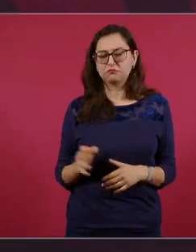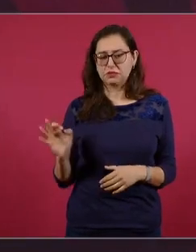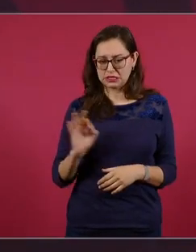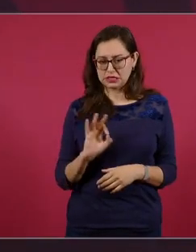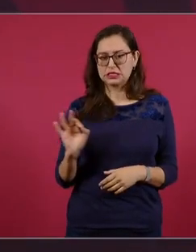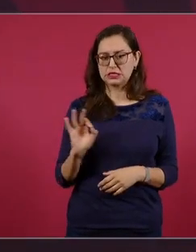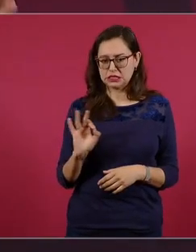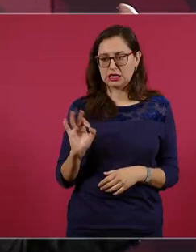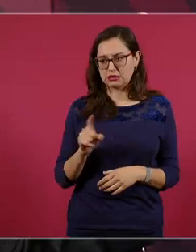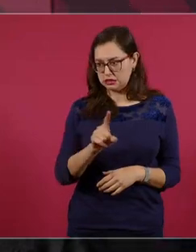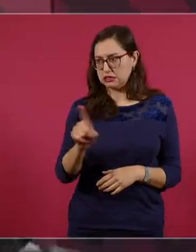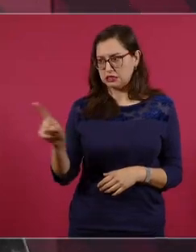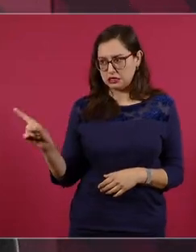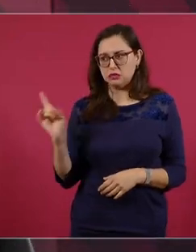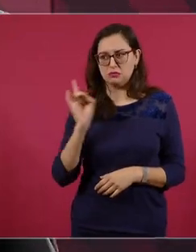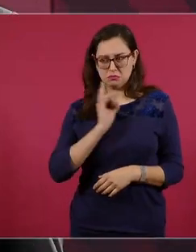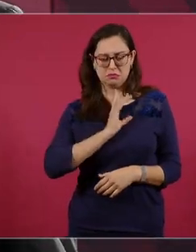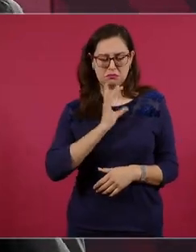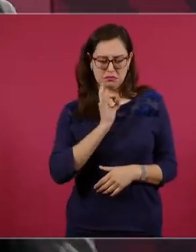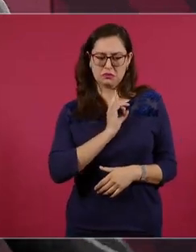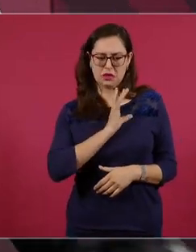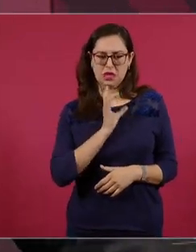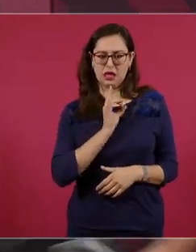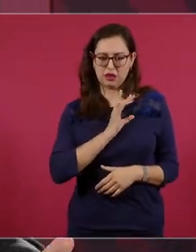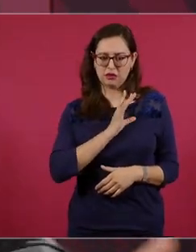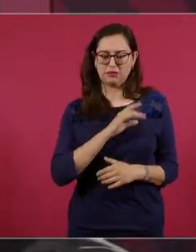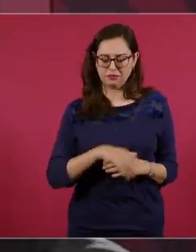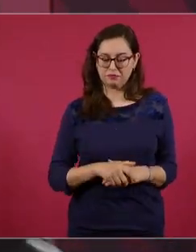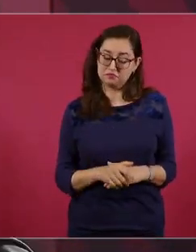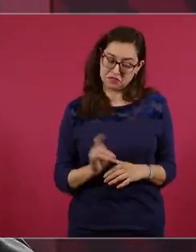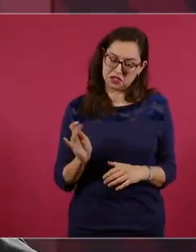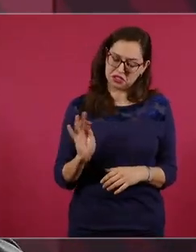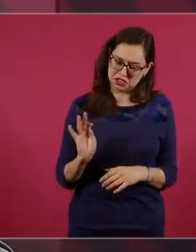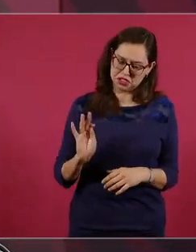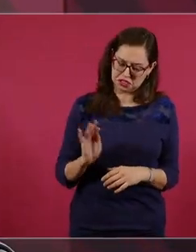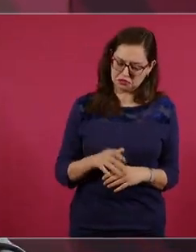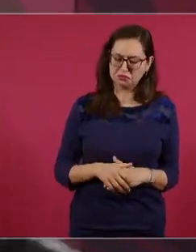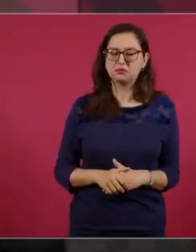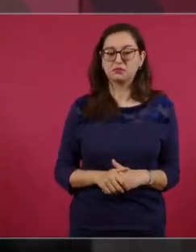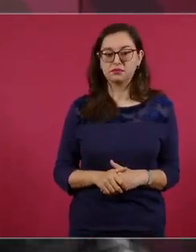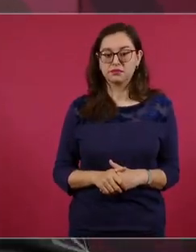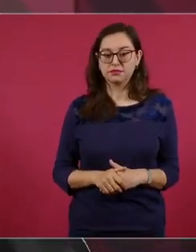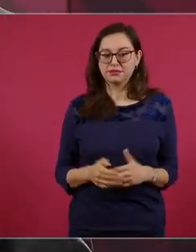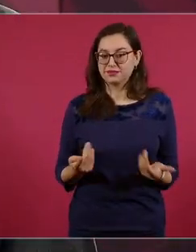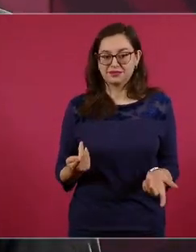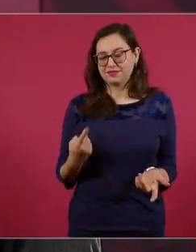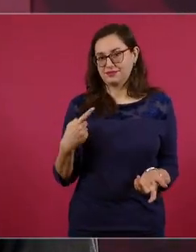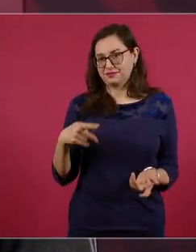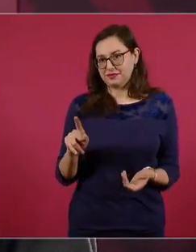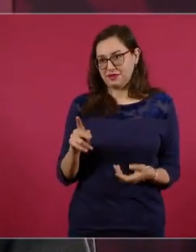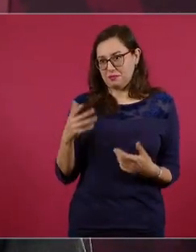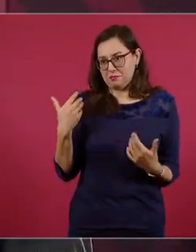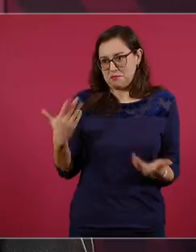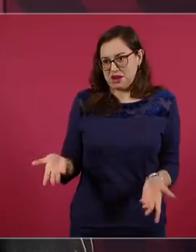que eso sea un motivo, pero no puede ser el motivo principal.